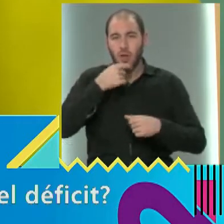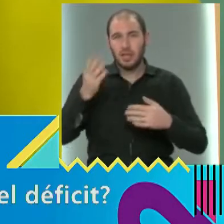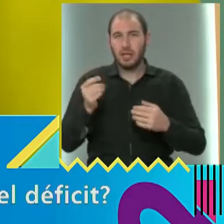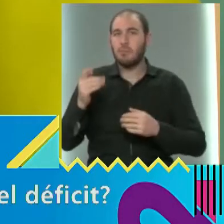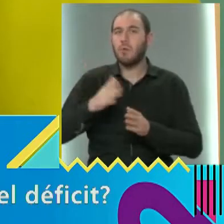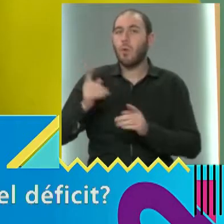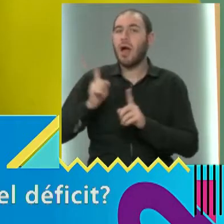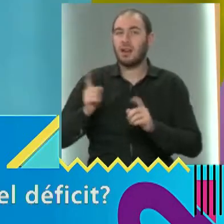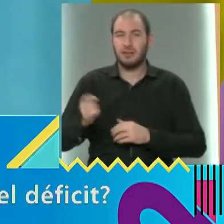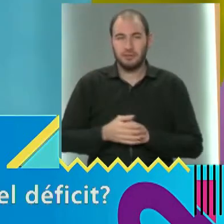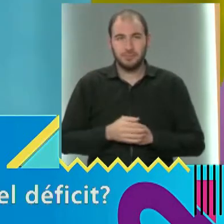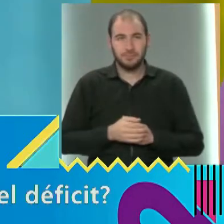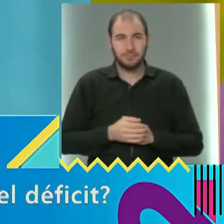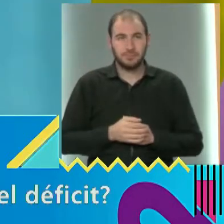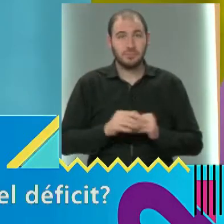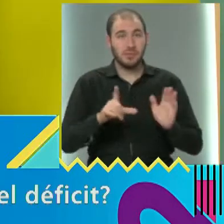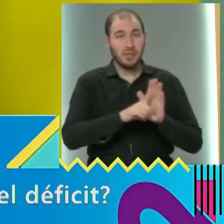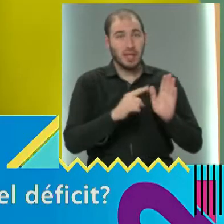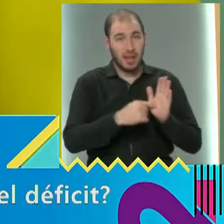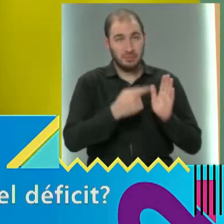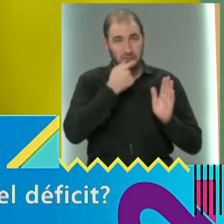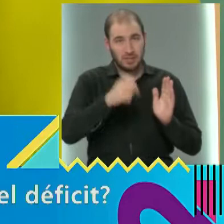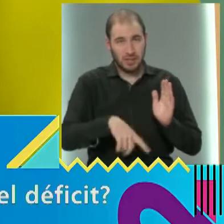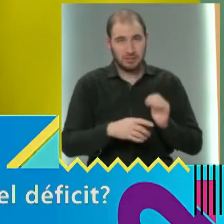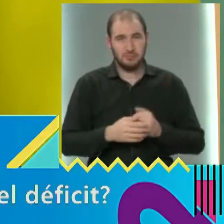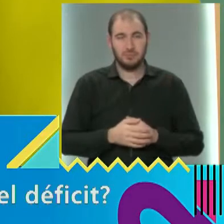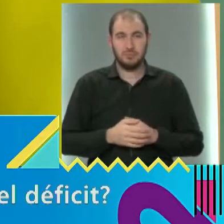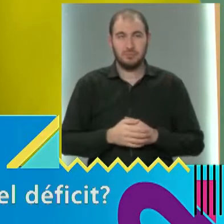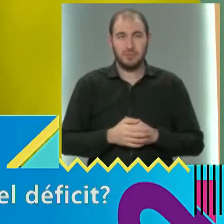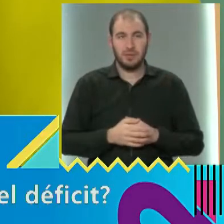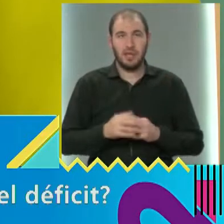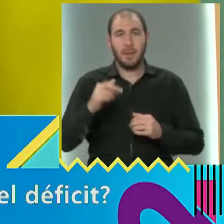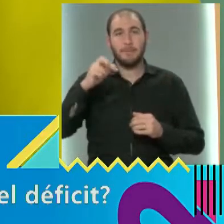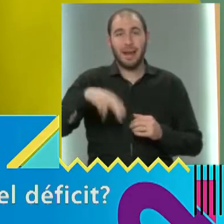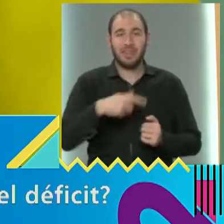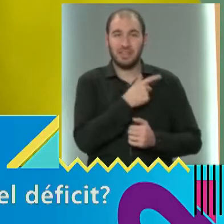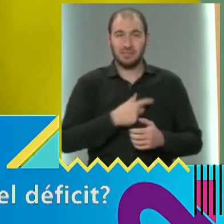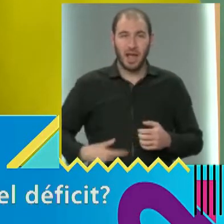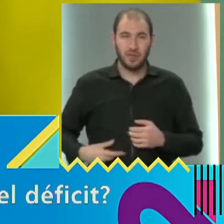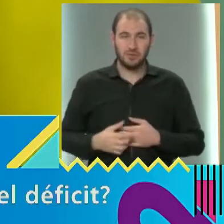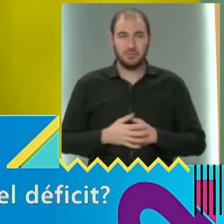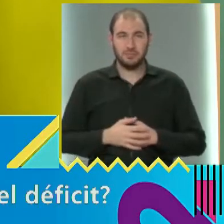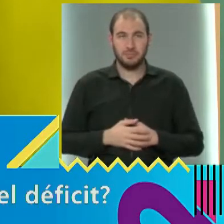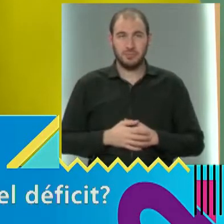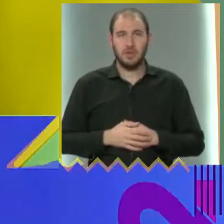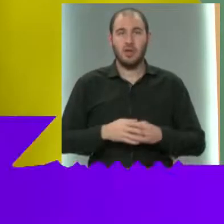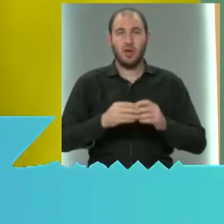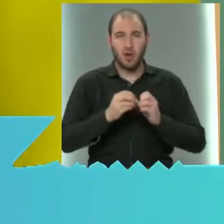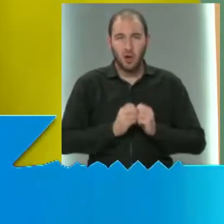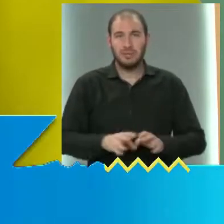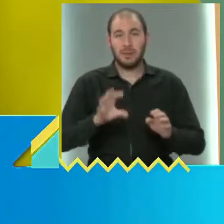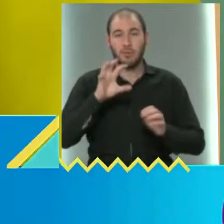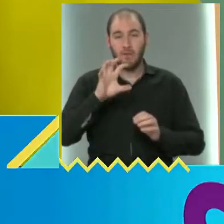a cuota. ¿Cuáles serían esos? Entonces, la ley provincial de vivienda, una política de Estado que nazca en